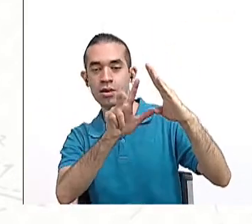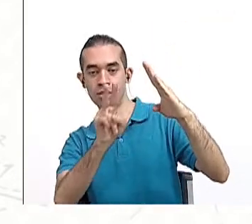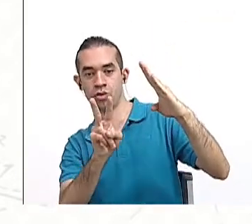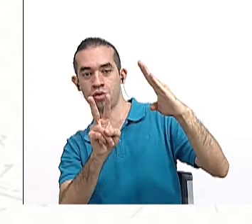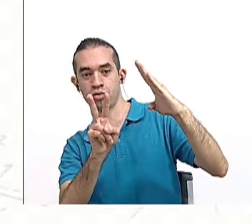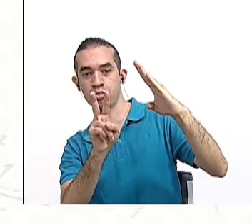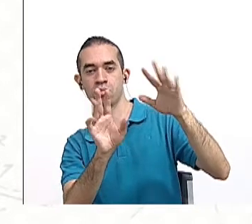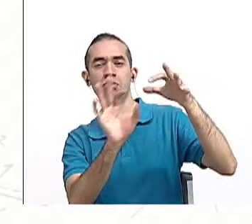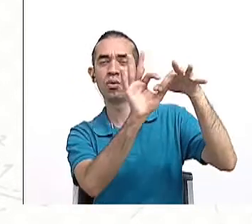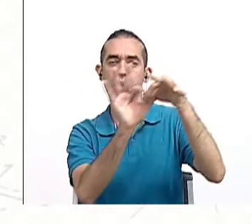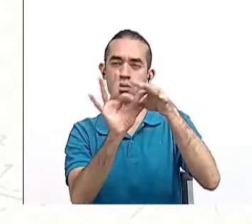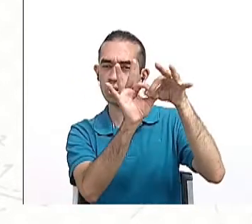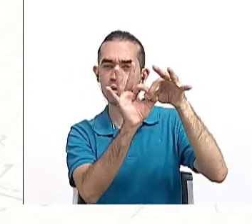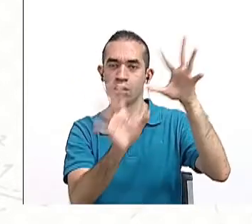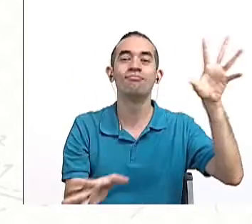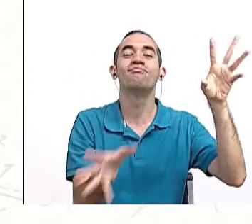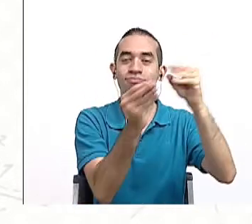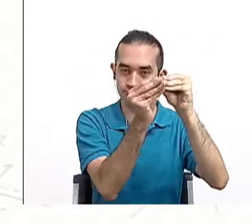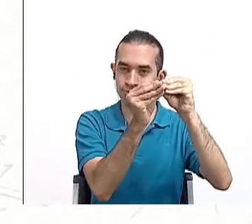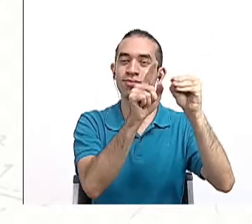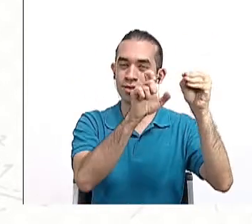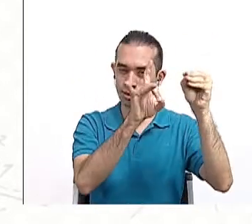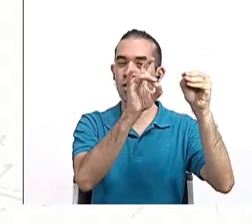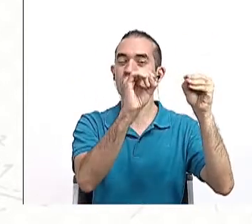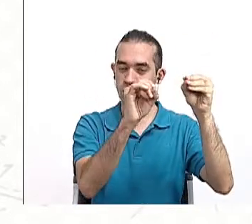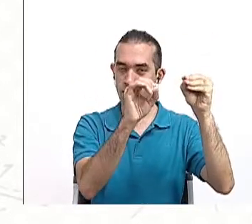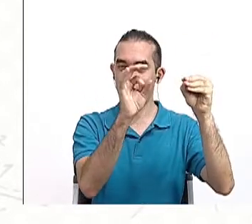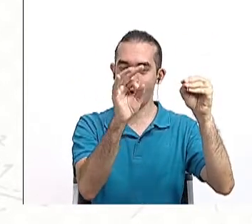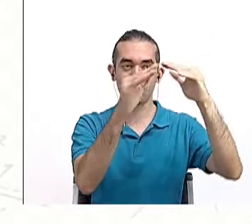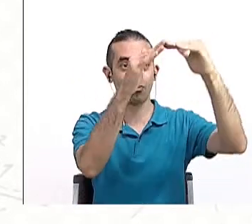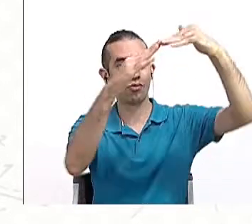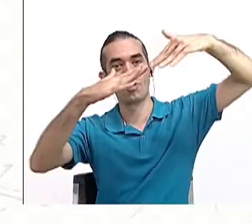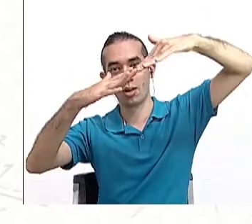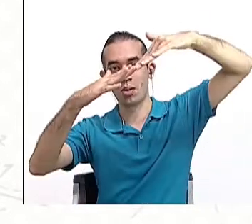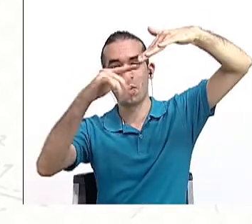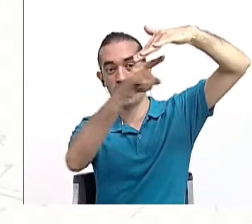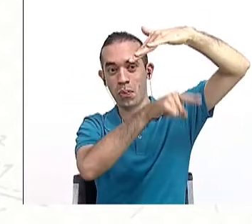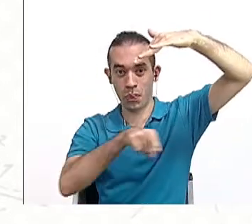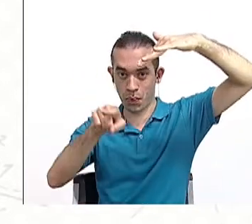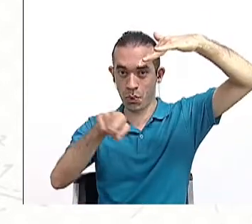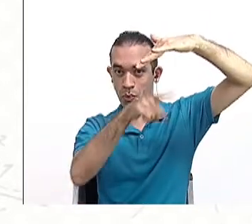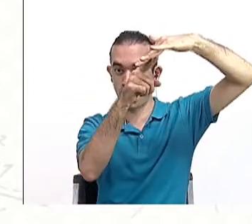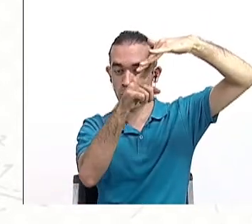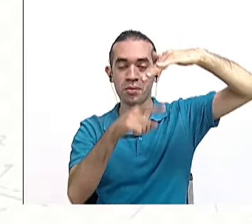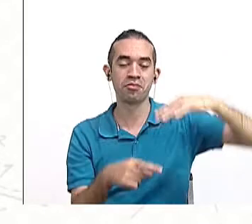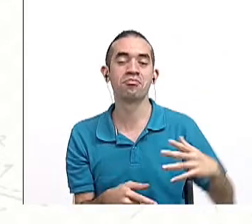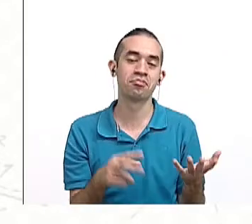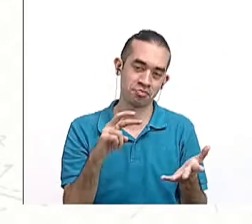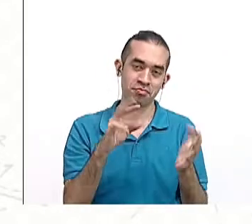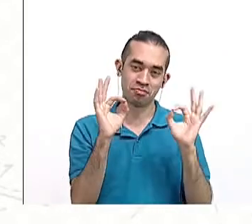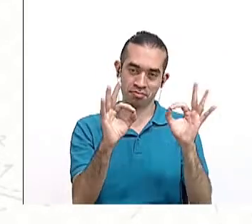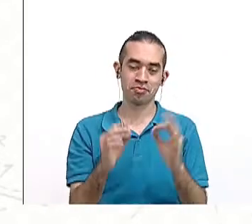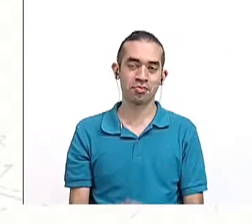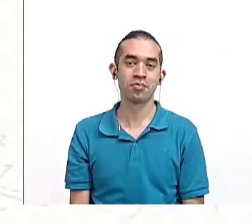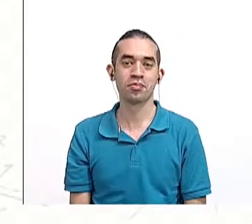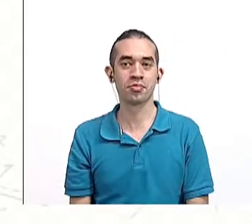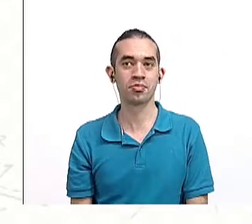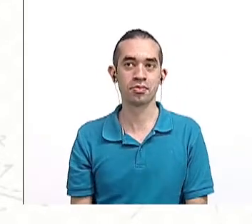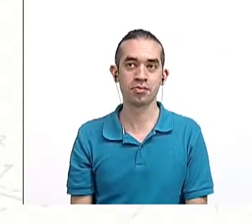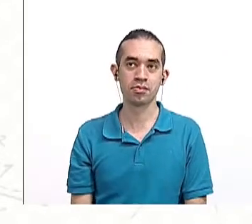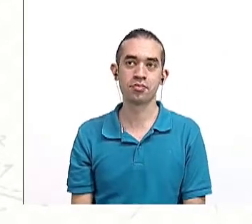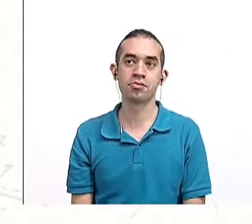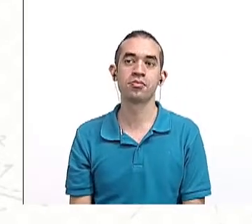muy bien son suplementarios esto quiere decir que 32 + be tamed a 180 grados